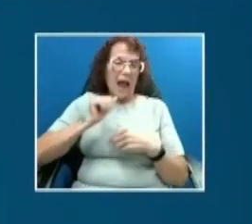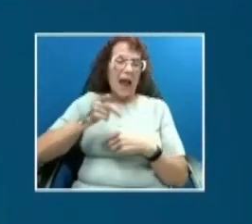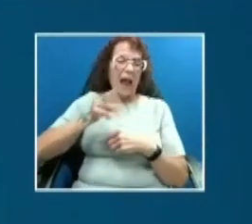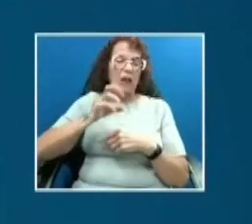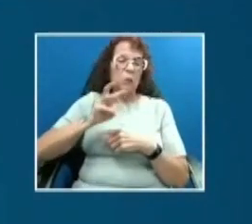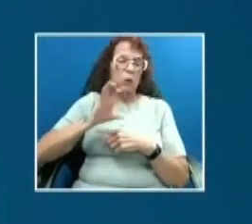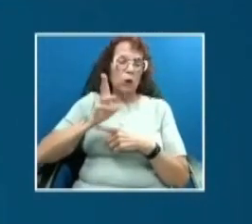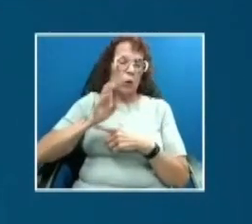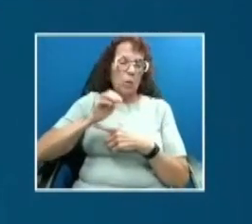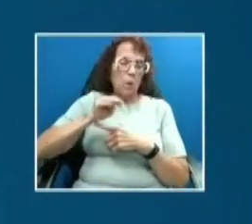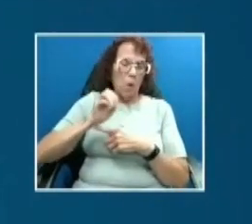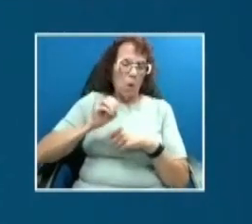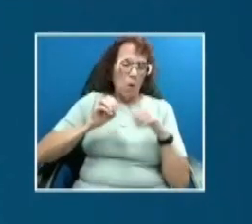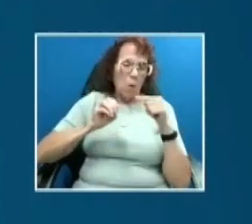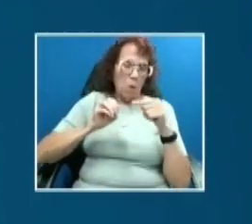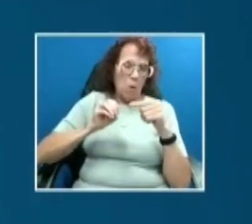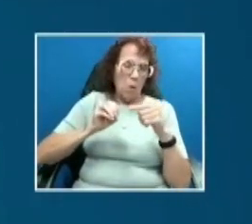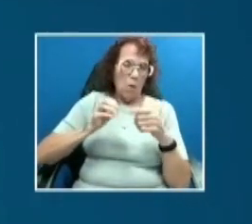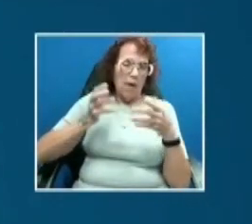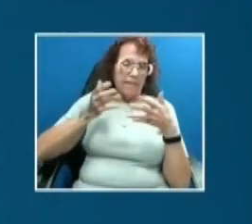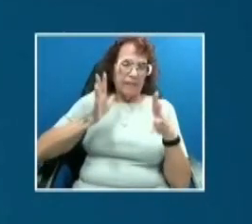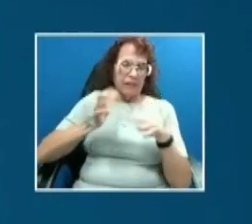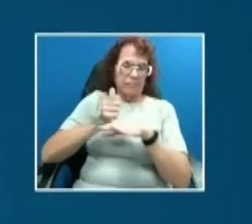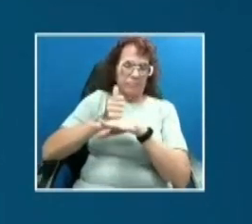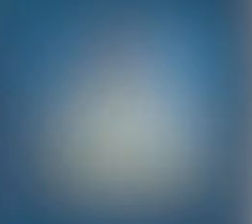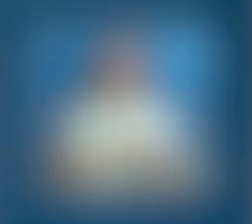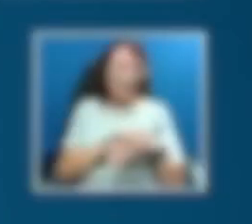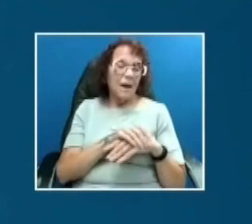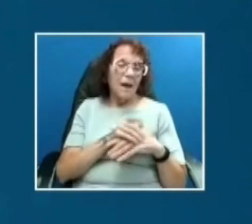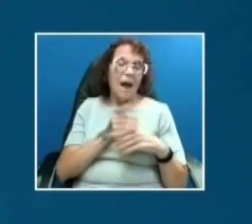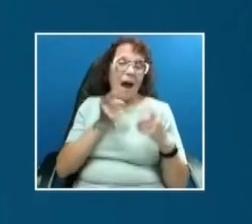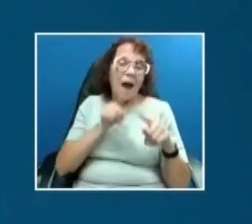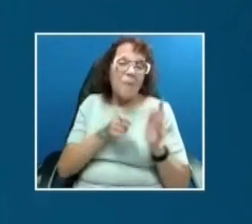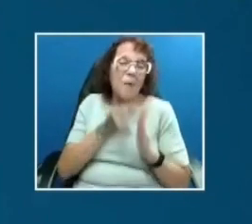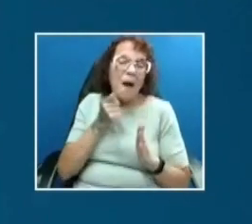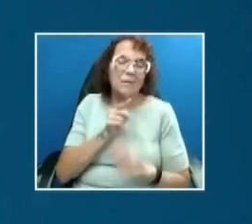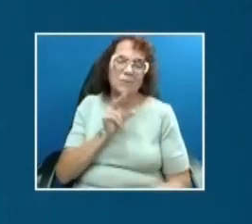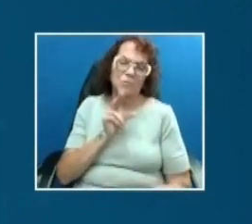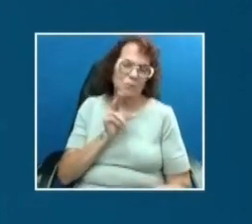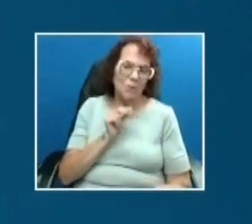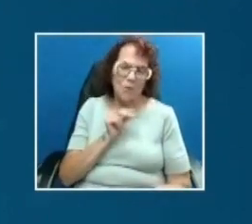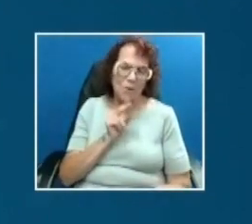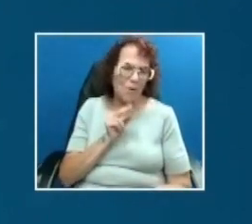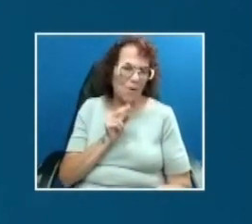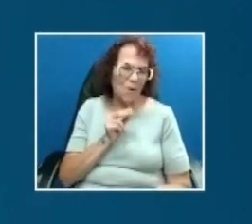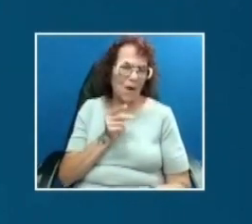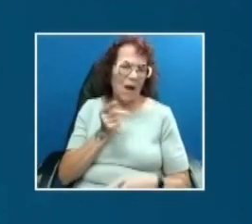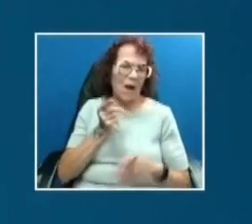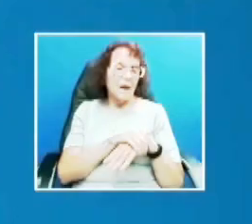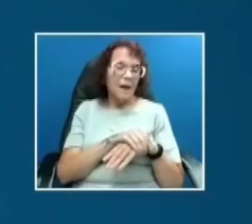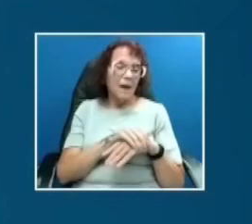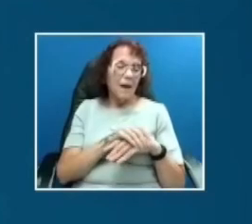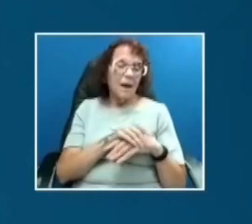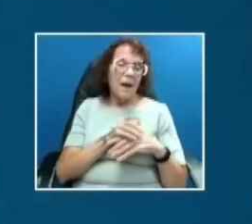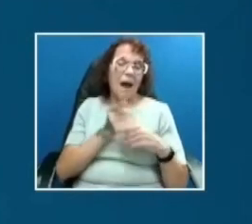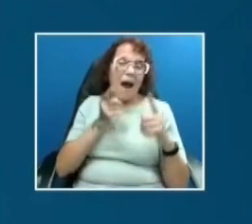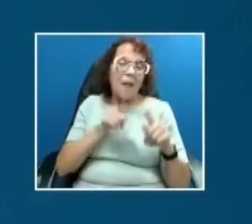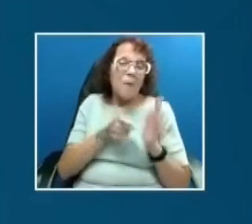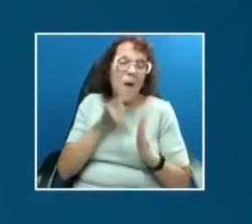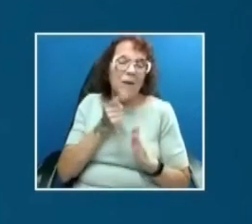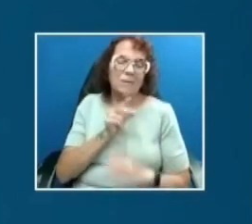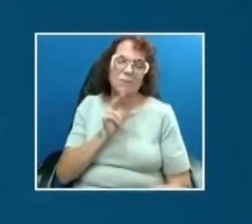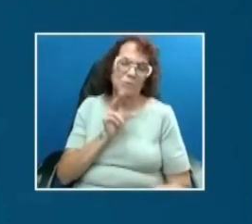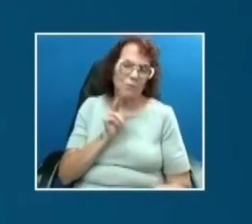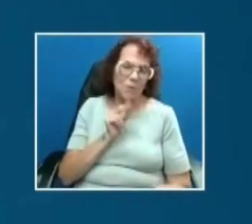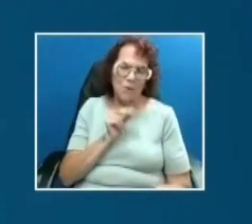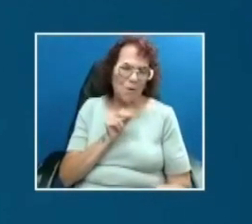hacerlo violó la ley federal y estatal. Los abogados John Kim y Ann Clark dirigieron la investigación. El